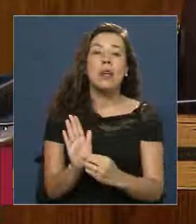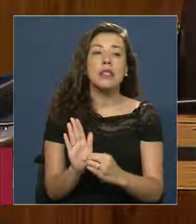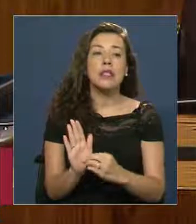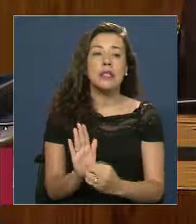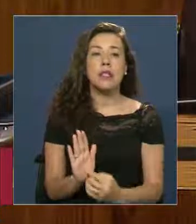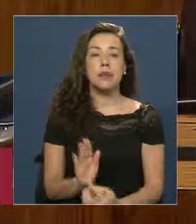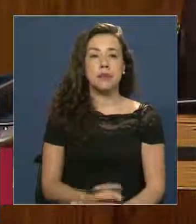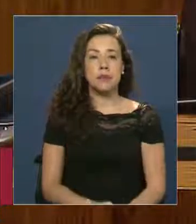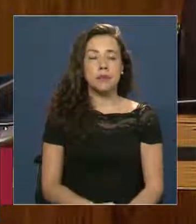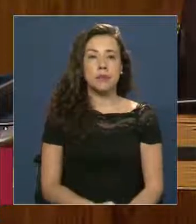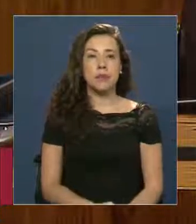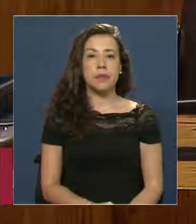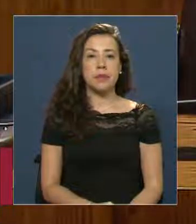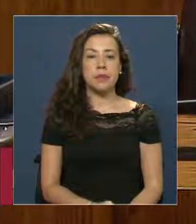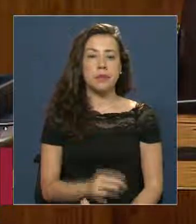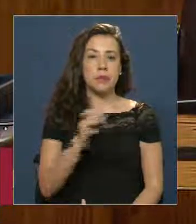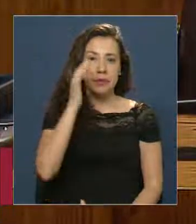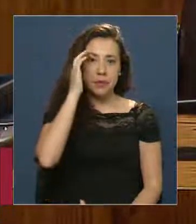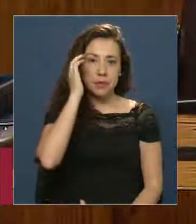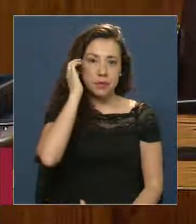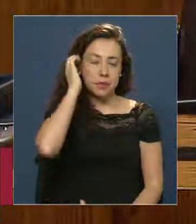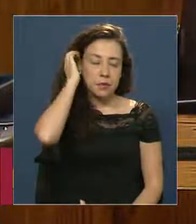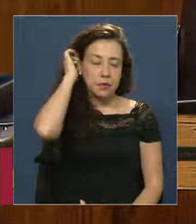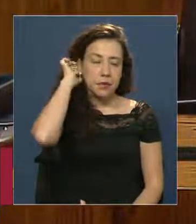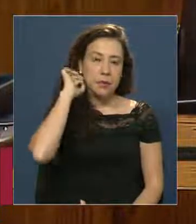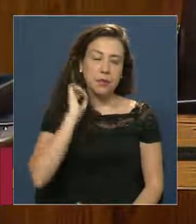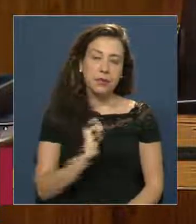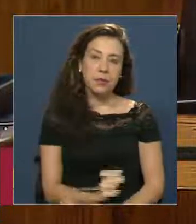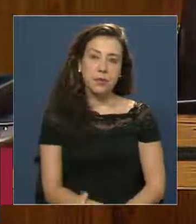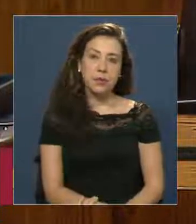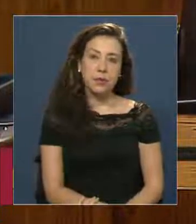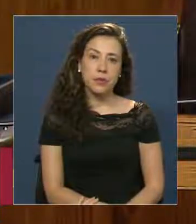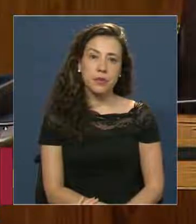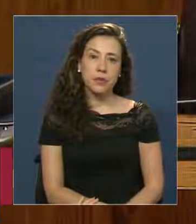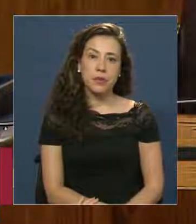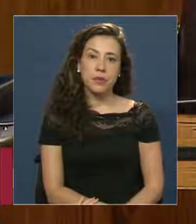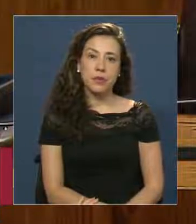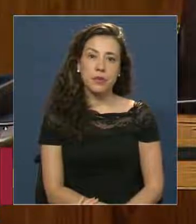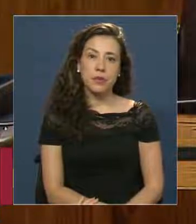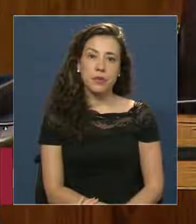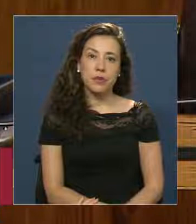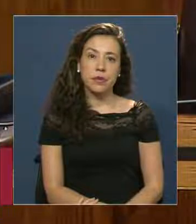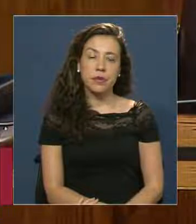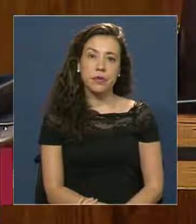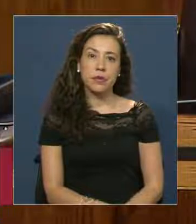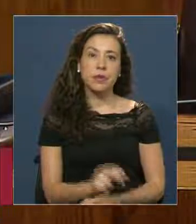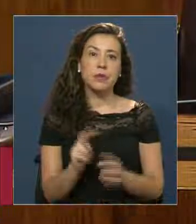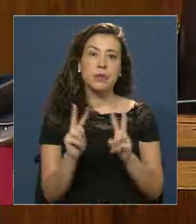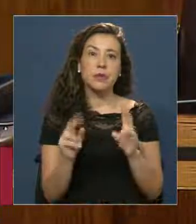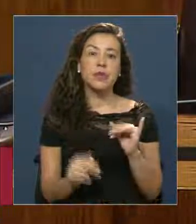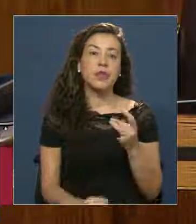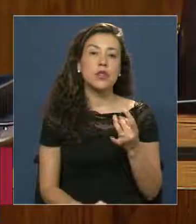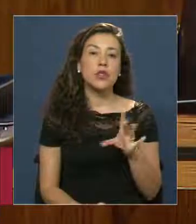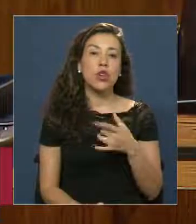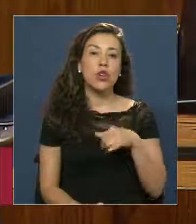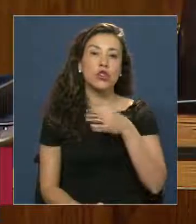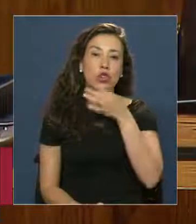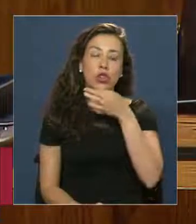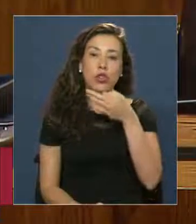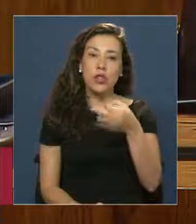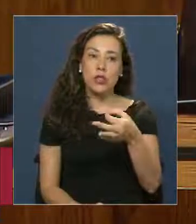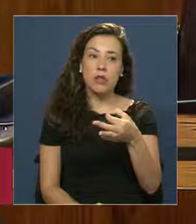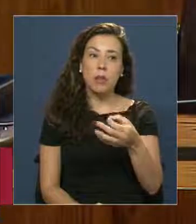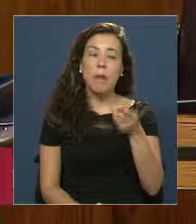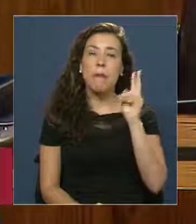en él. Es decir, aquí el tema es si solamente decimos